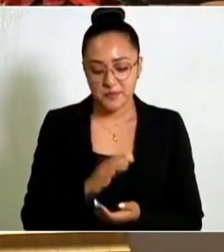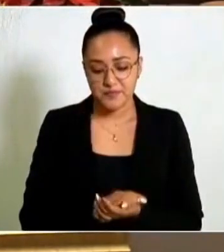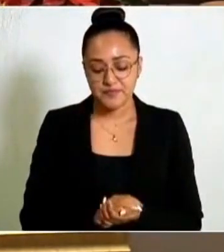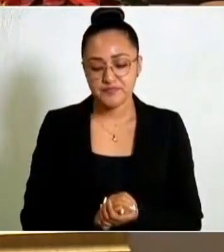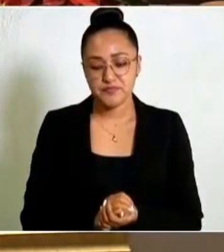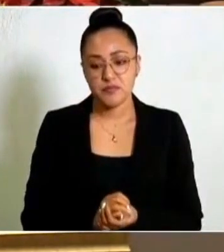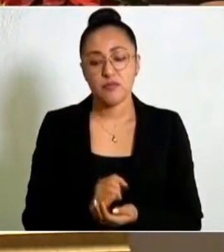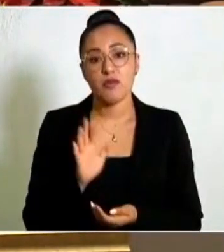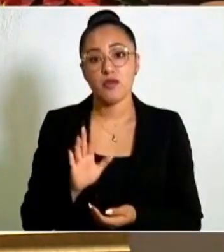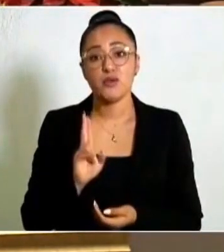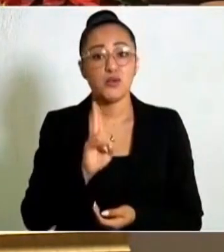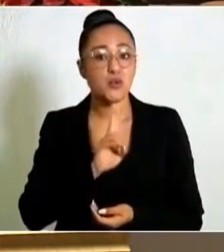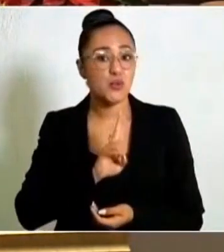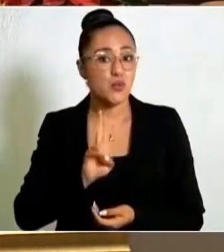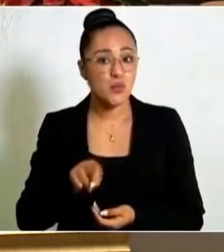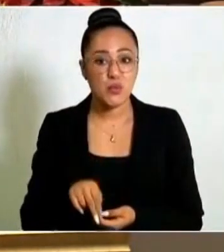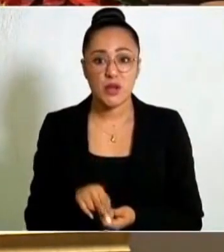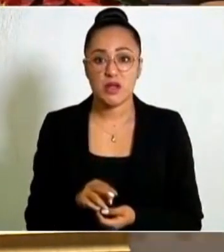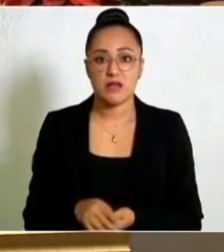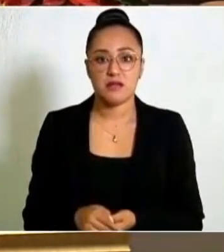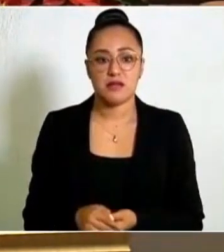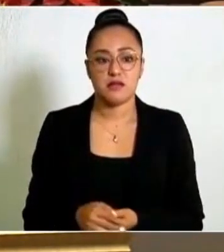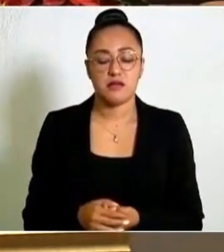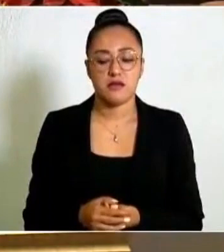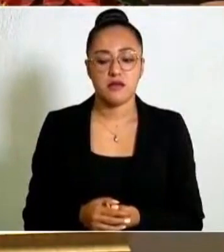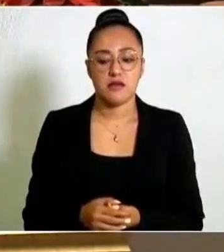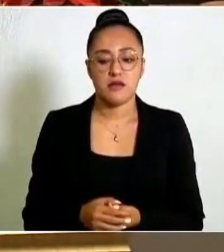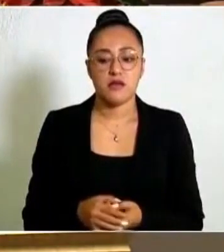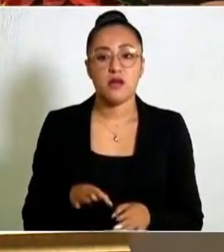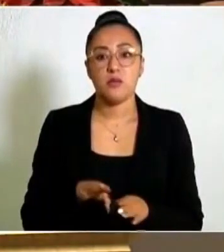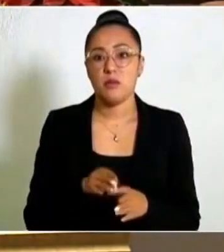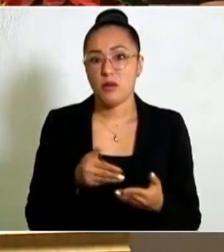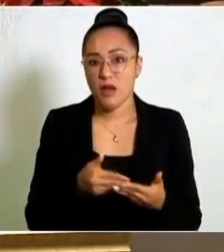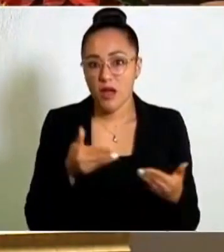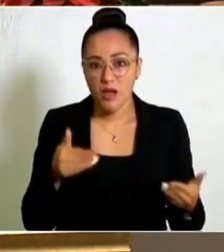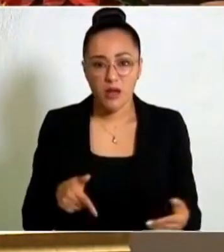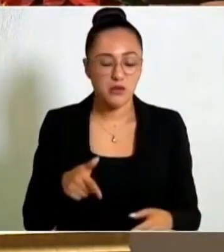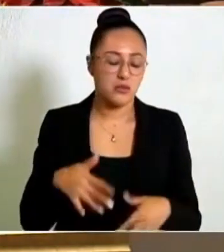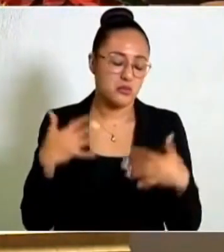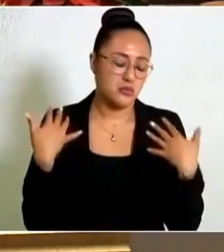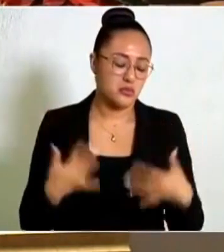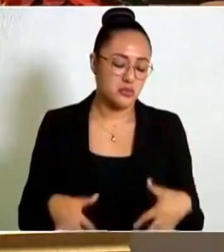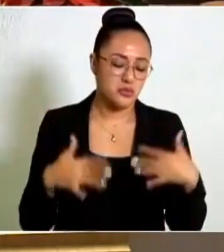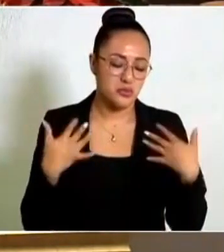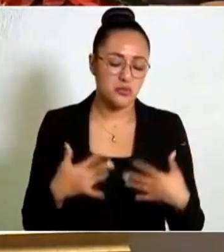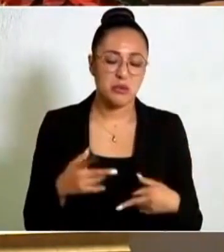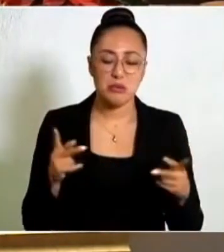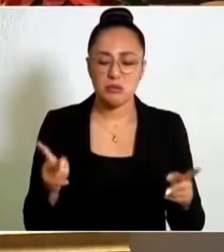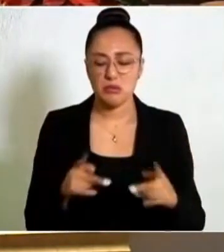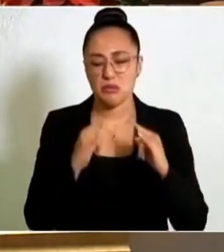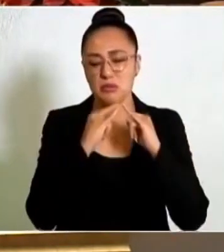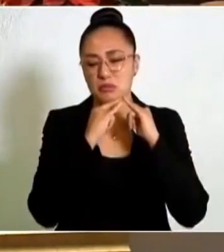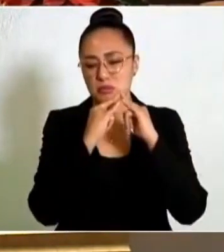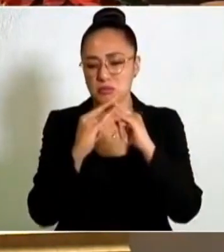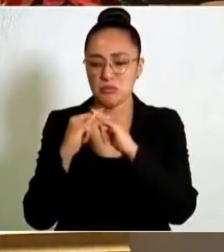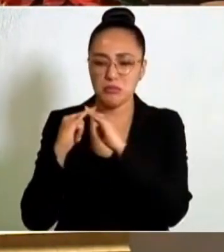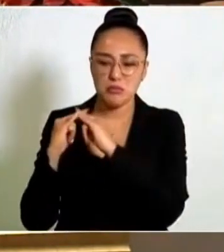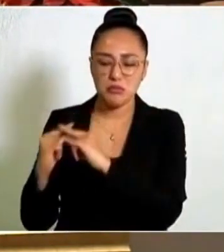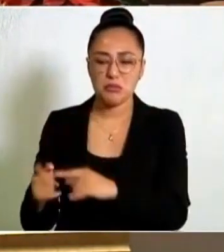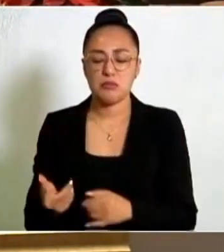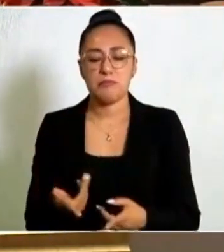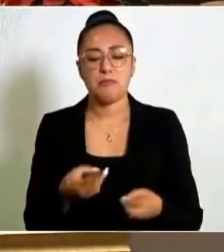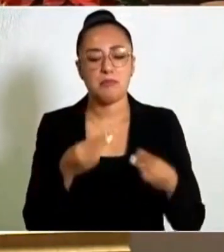como hoy al comercio ambulante en las calles en los mercados